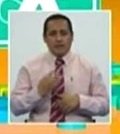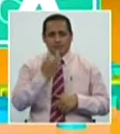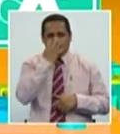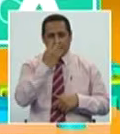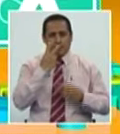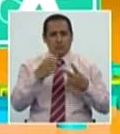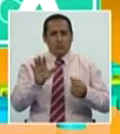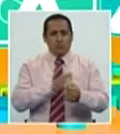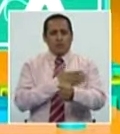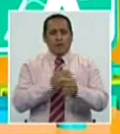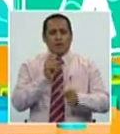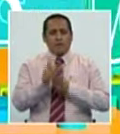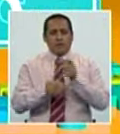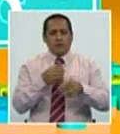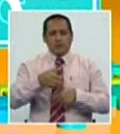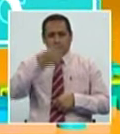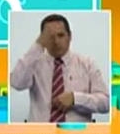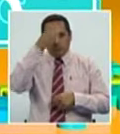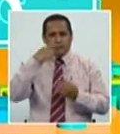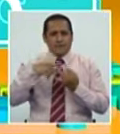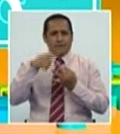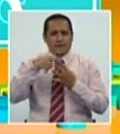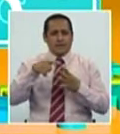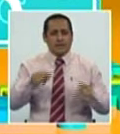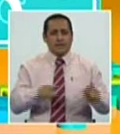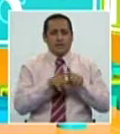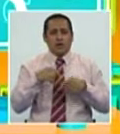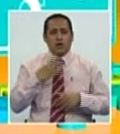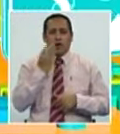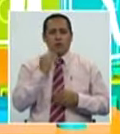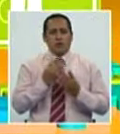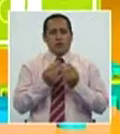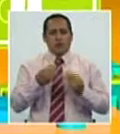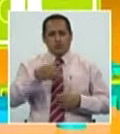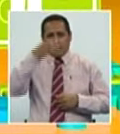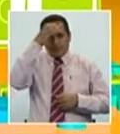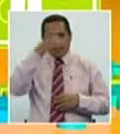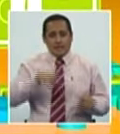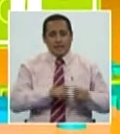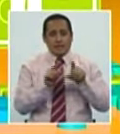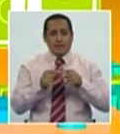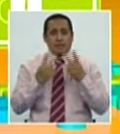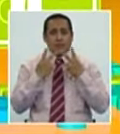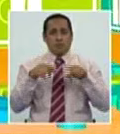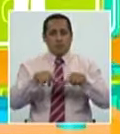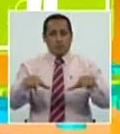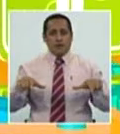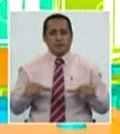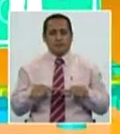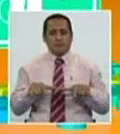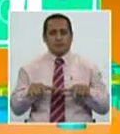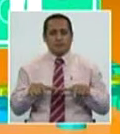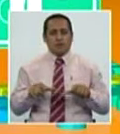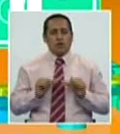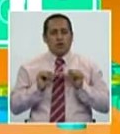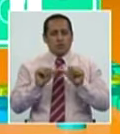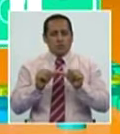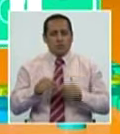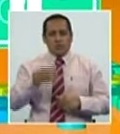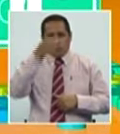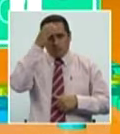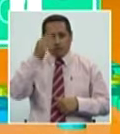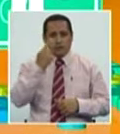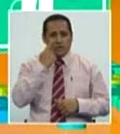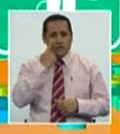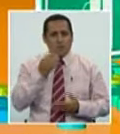musical para personas con talentos diferentes, ¿no? Chicos con muchas capacidades que las vemos en el escenario.